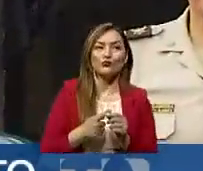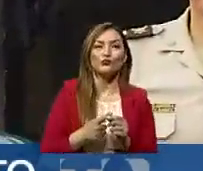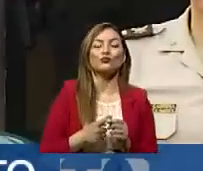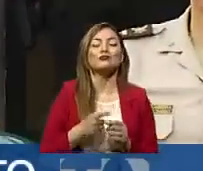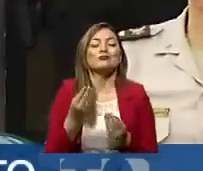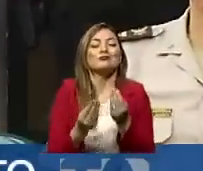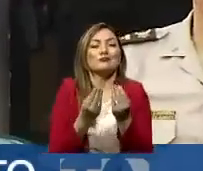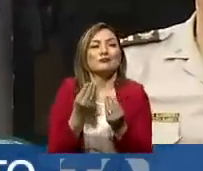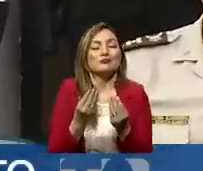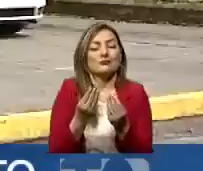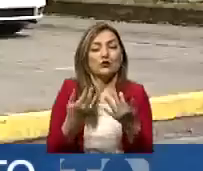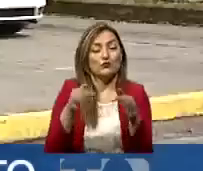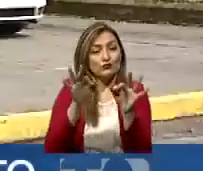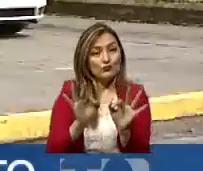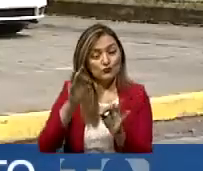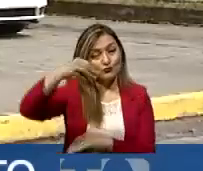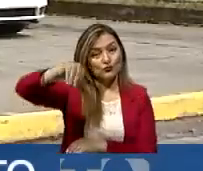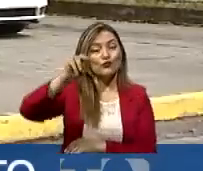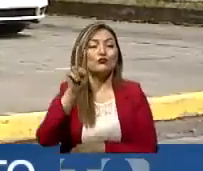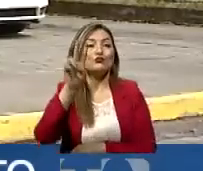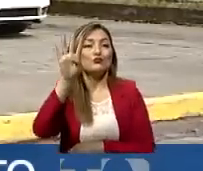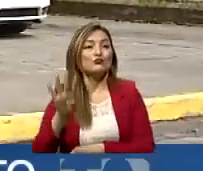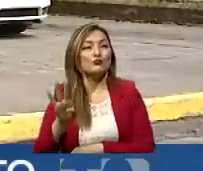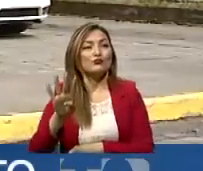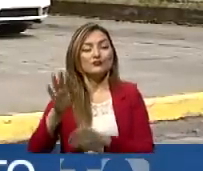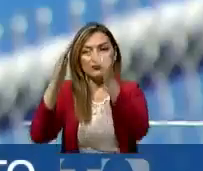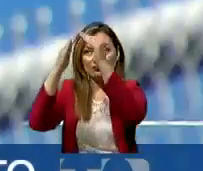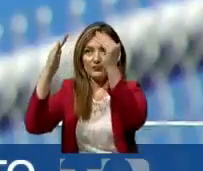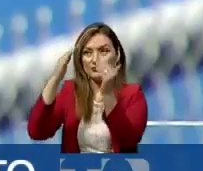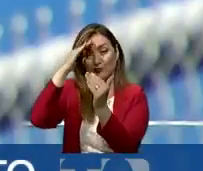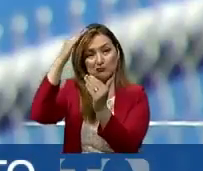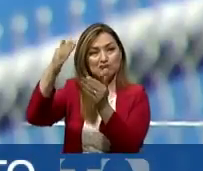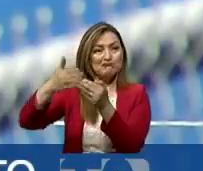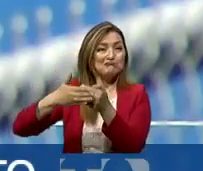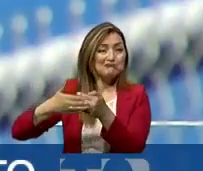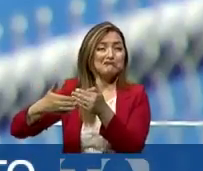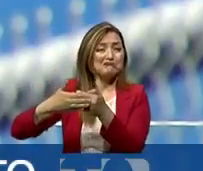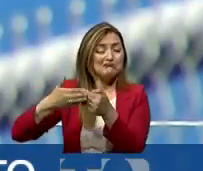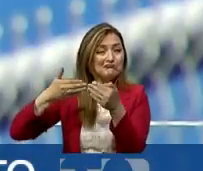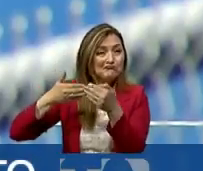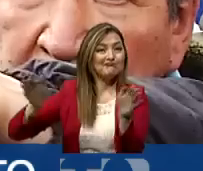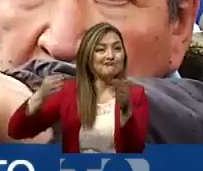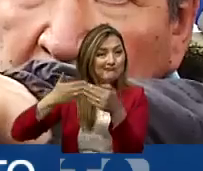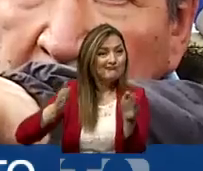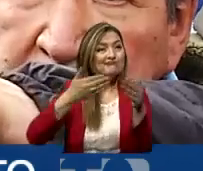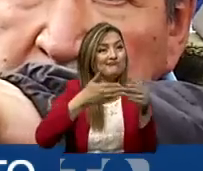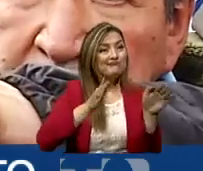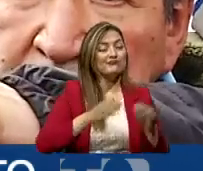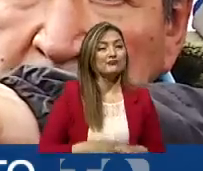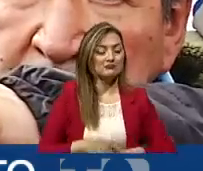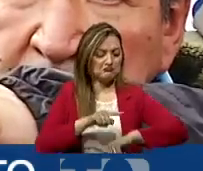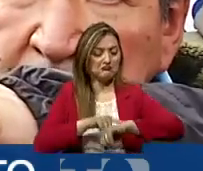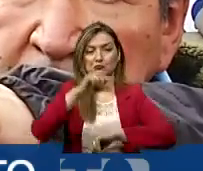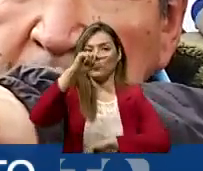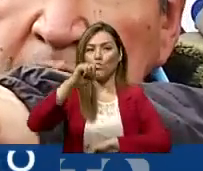rehabilitaron oficialmente este miércoles 24 unidades policiales que estaban inhabilitadas y abandonadas. En el menor tiempo